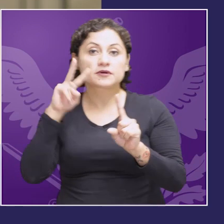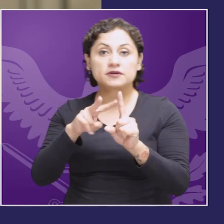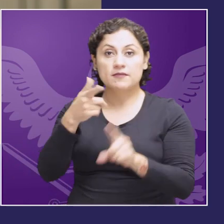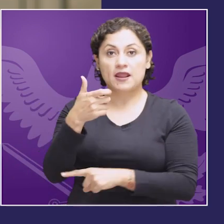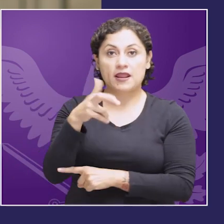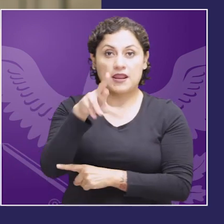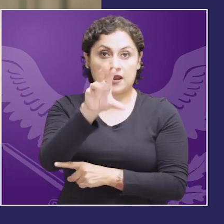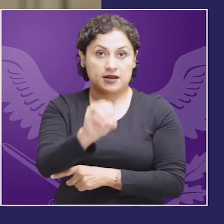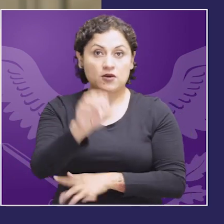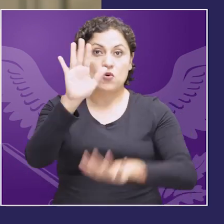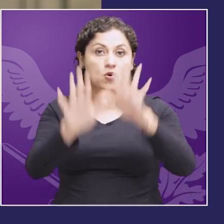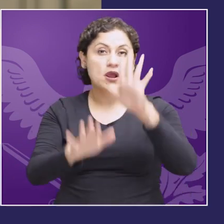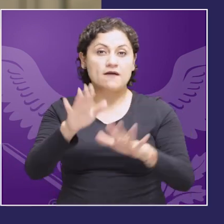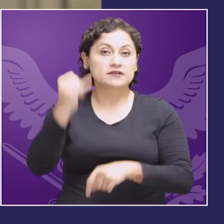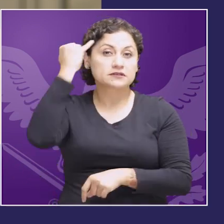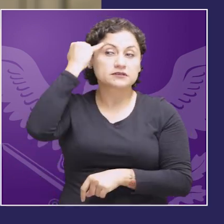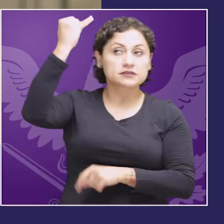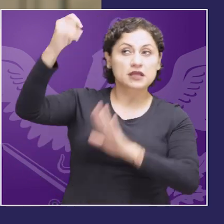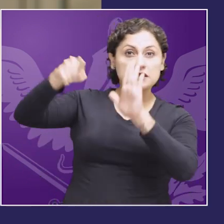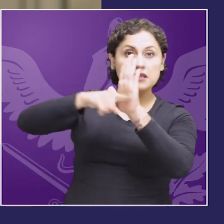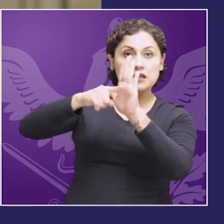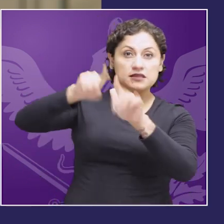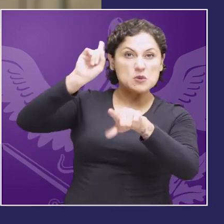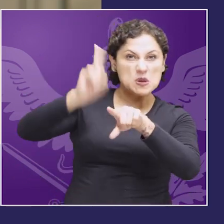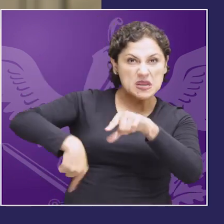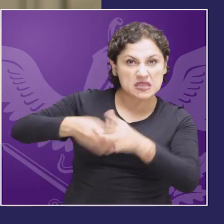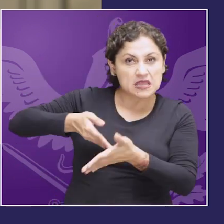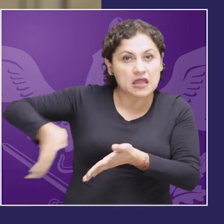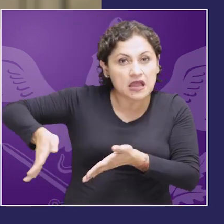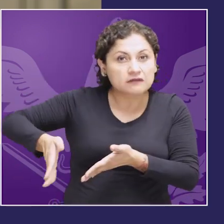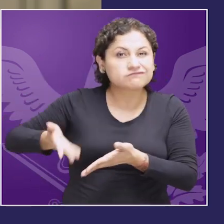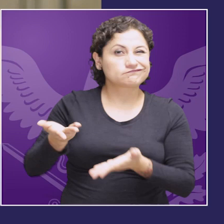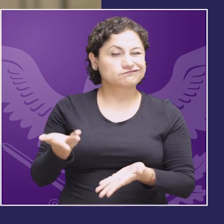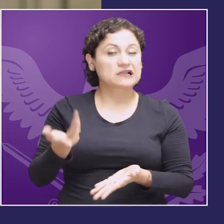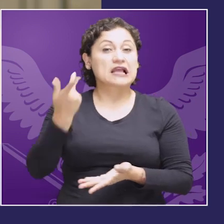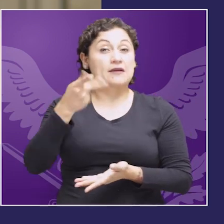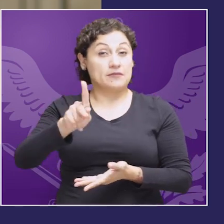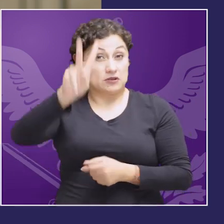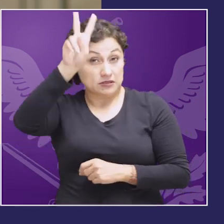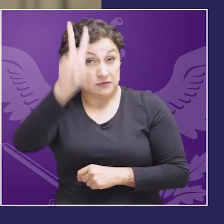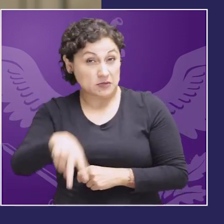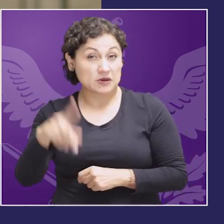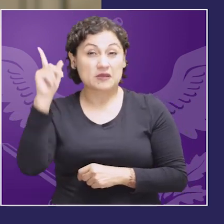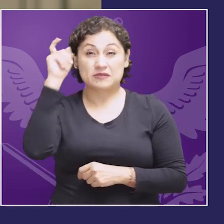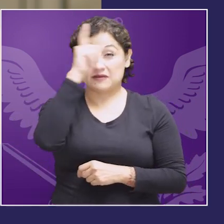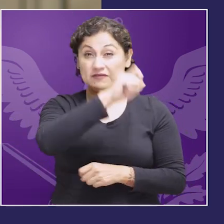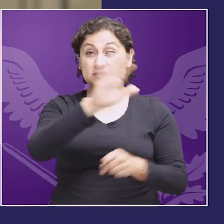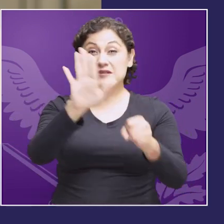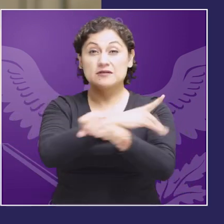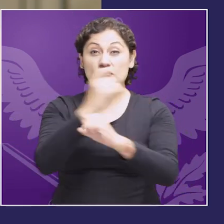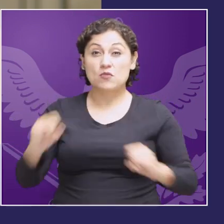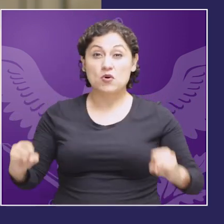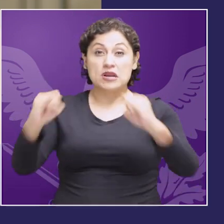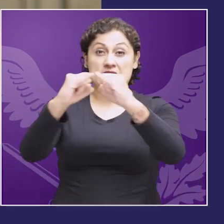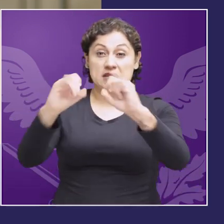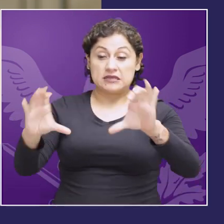¿verdad? Disolver sesgo, eliminar prejuicios, pero la cuestión es más compleja, porque las